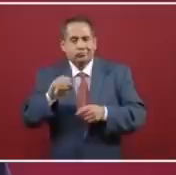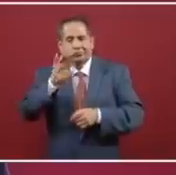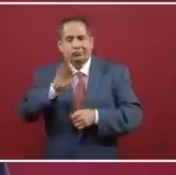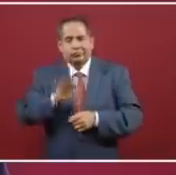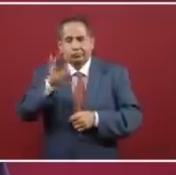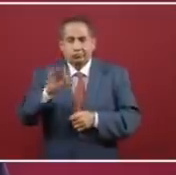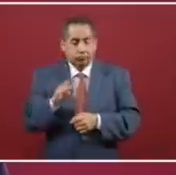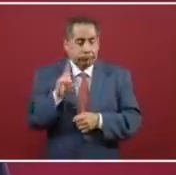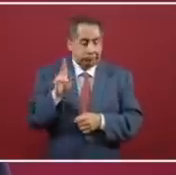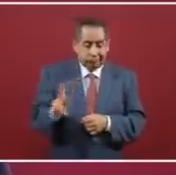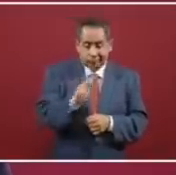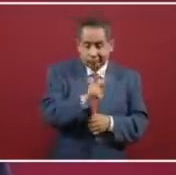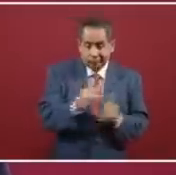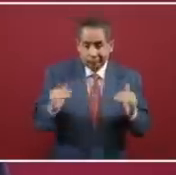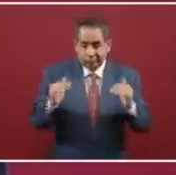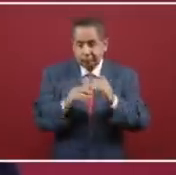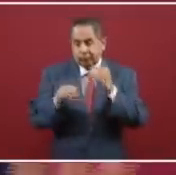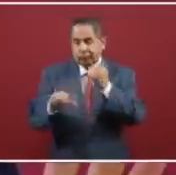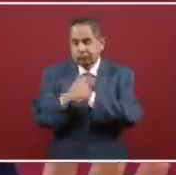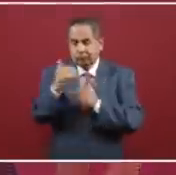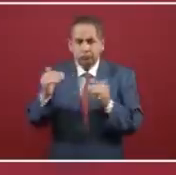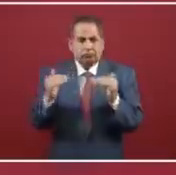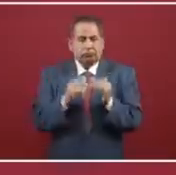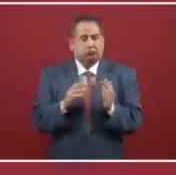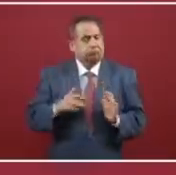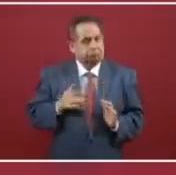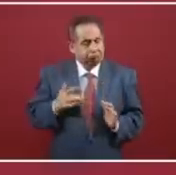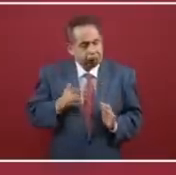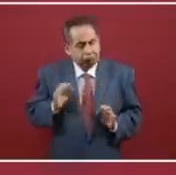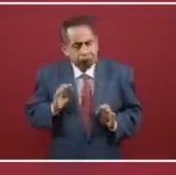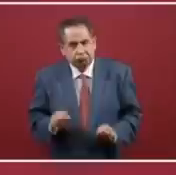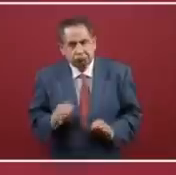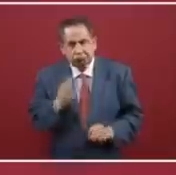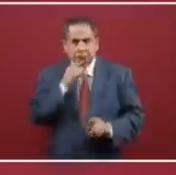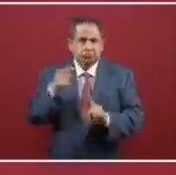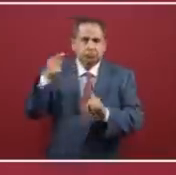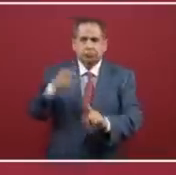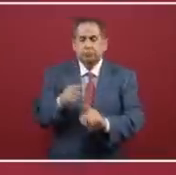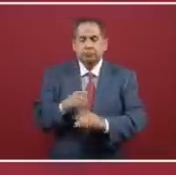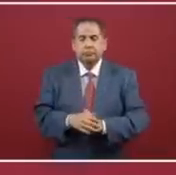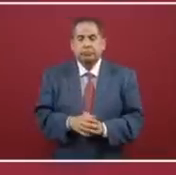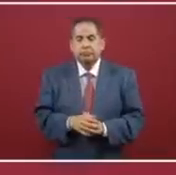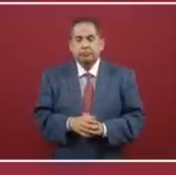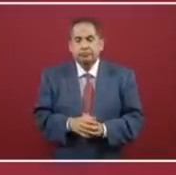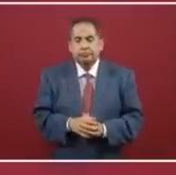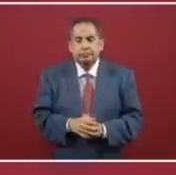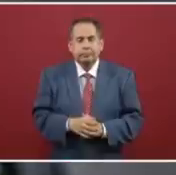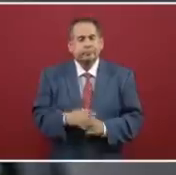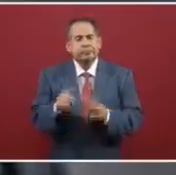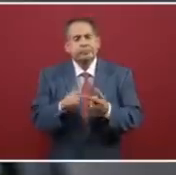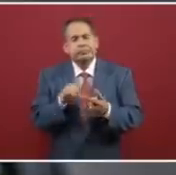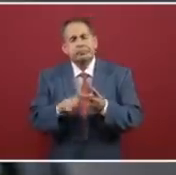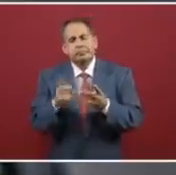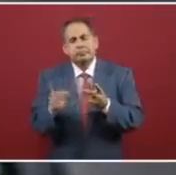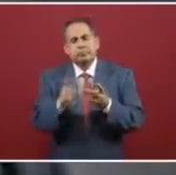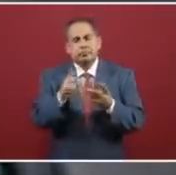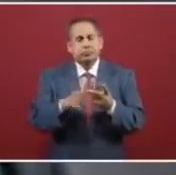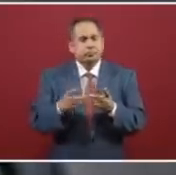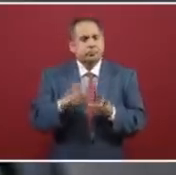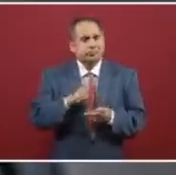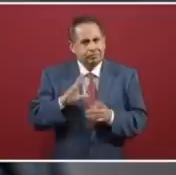si otra vez sale que es el 11 por ciento pues yo creo que que dimos con el número y la segunda han tenido